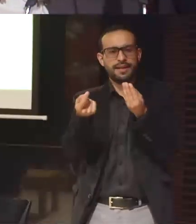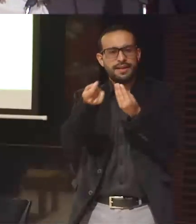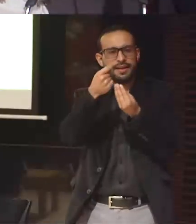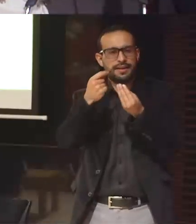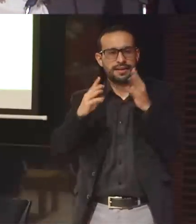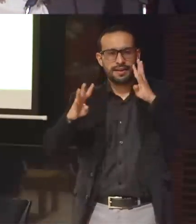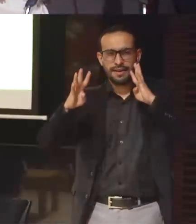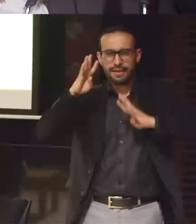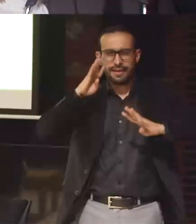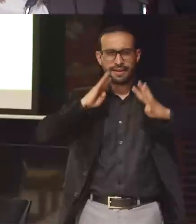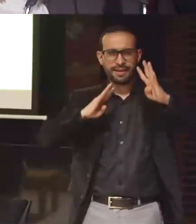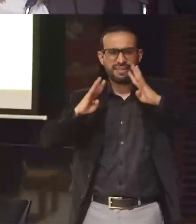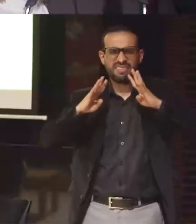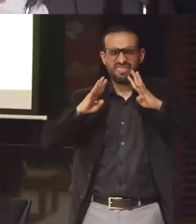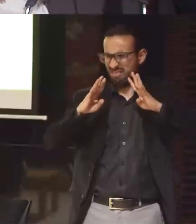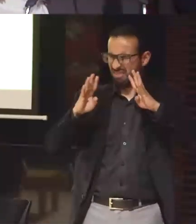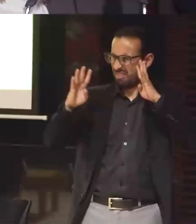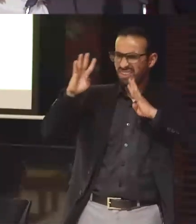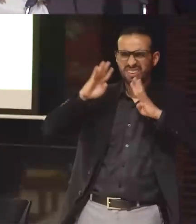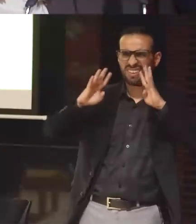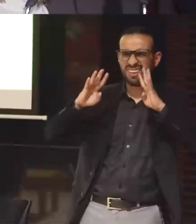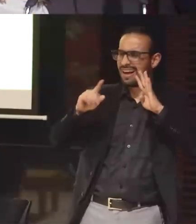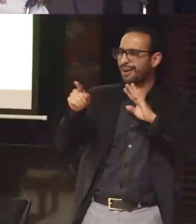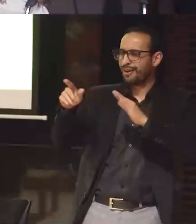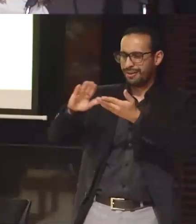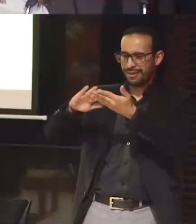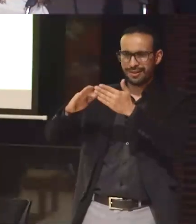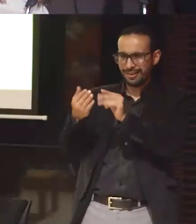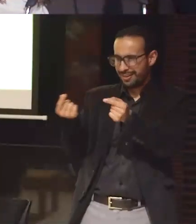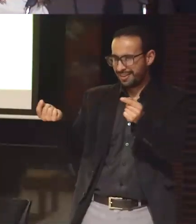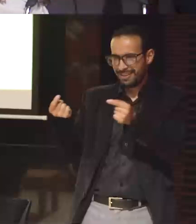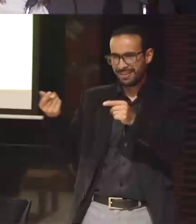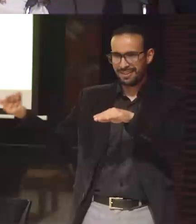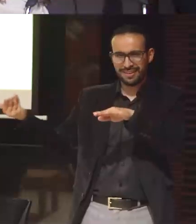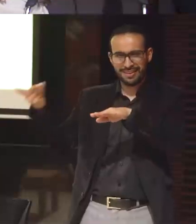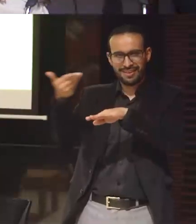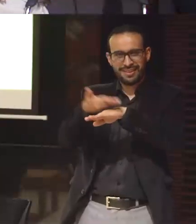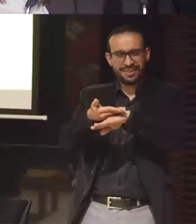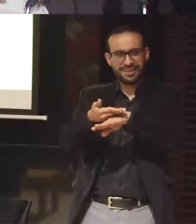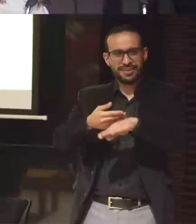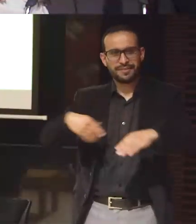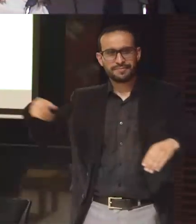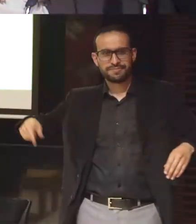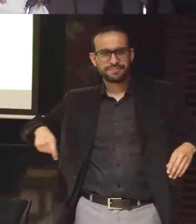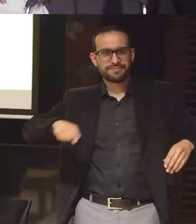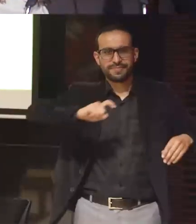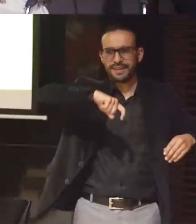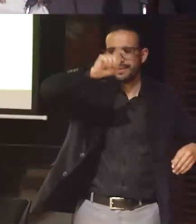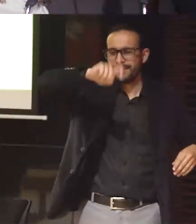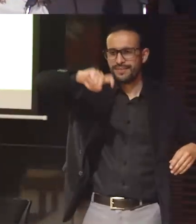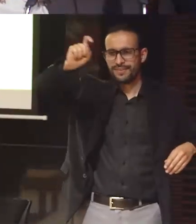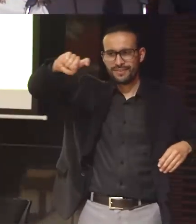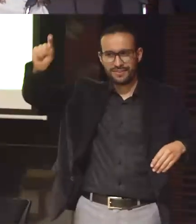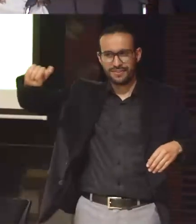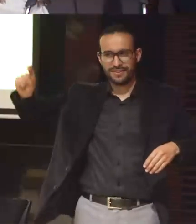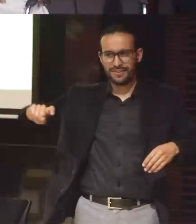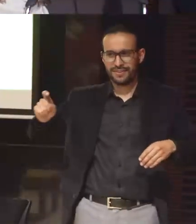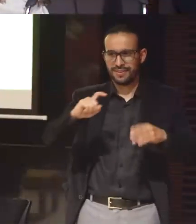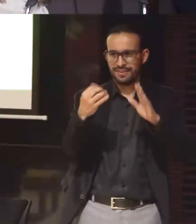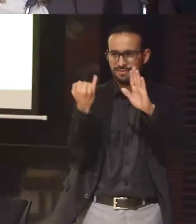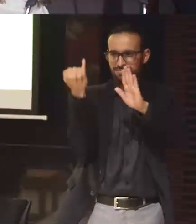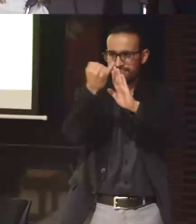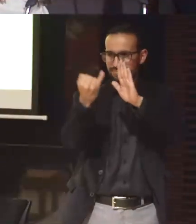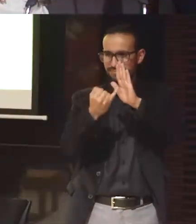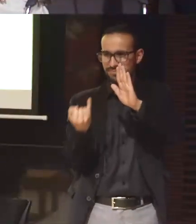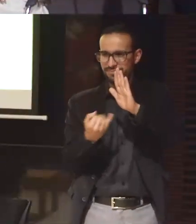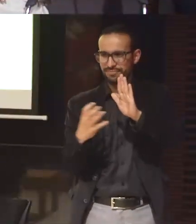que propuso un colectivo de la zona, que se pintaron animales del humedal, que es un humedal